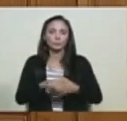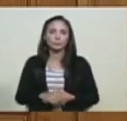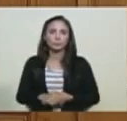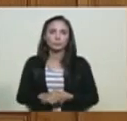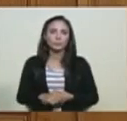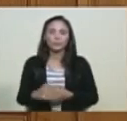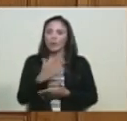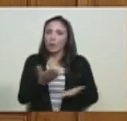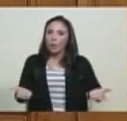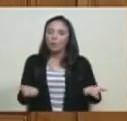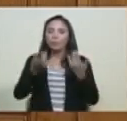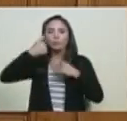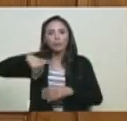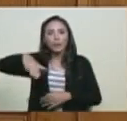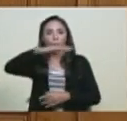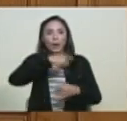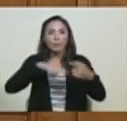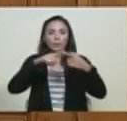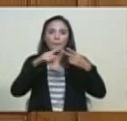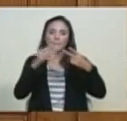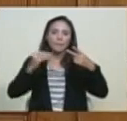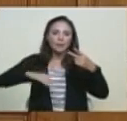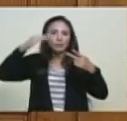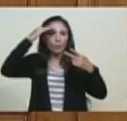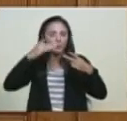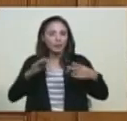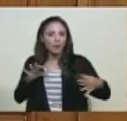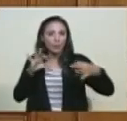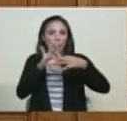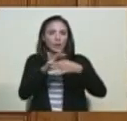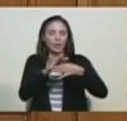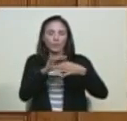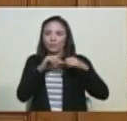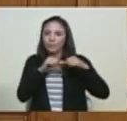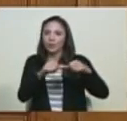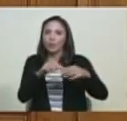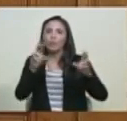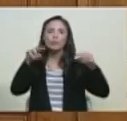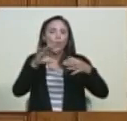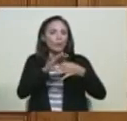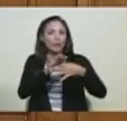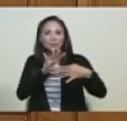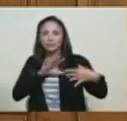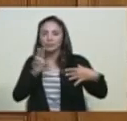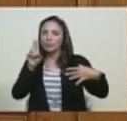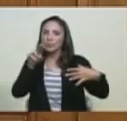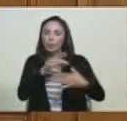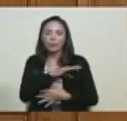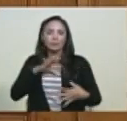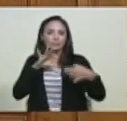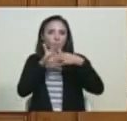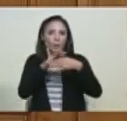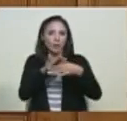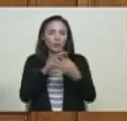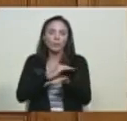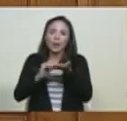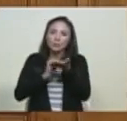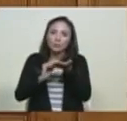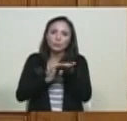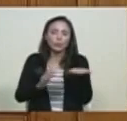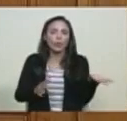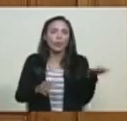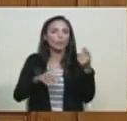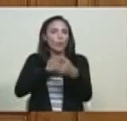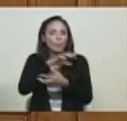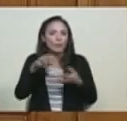unión cívico-militar en paz y para la paz. Pido que nos unamos para enfrentar las dificultades,